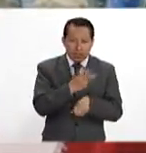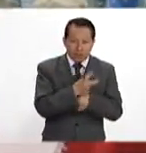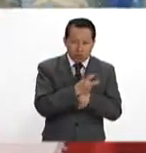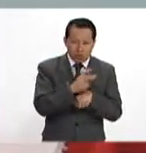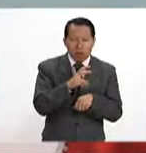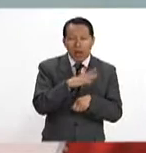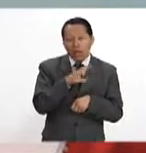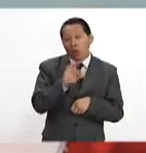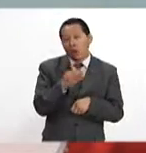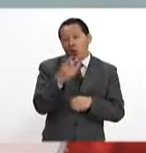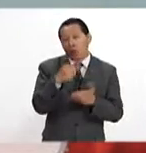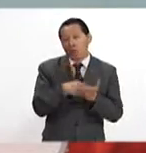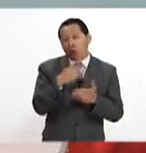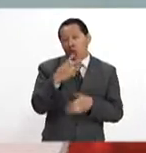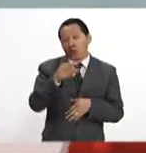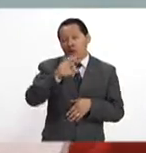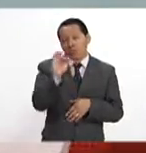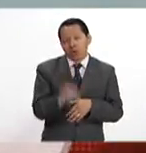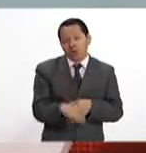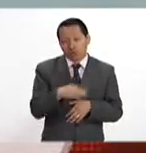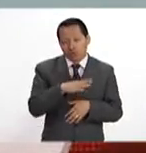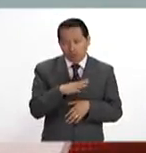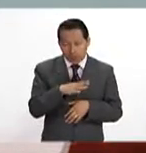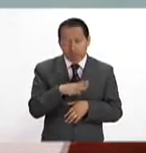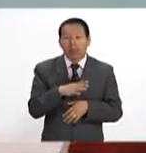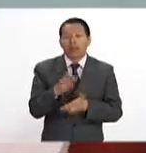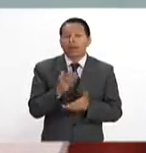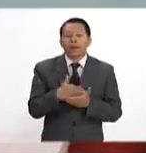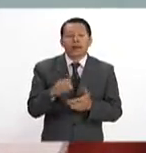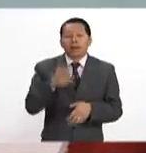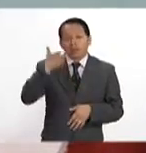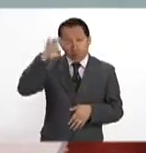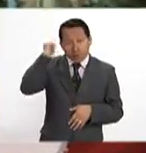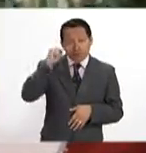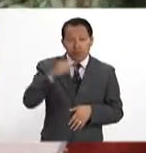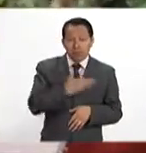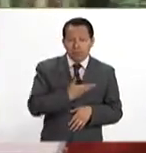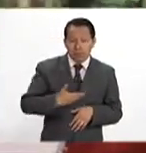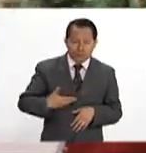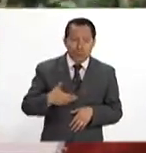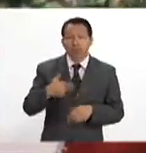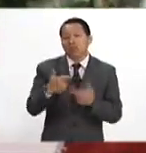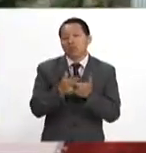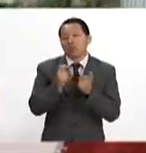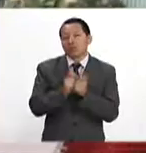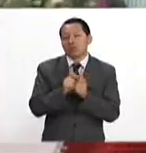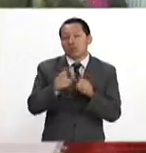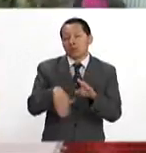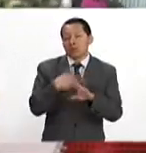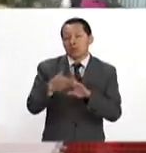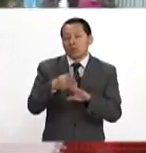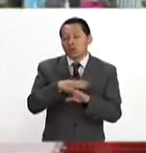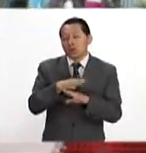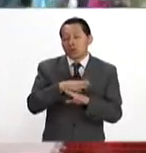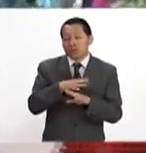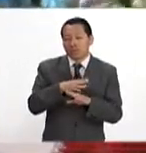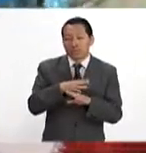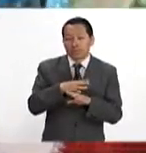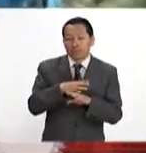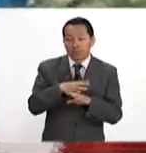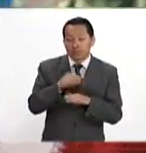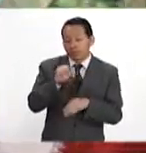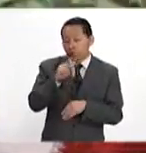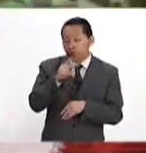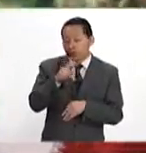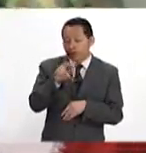obtuvo el 44.4% de la votación. Por su parte, el candidato presidencial del partido opositor Super